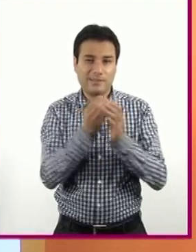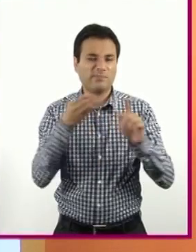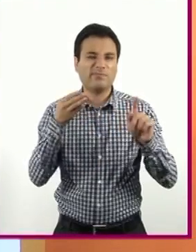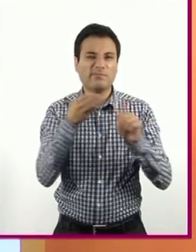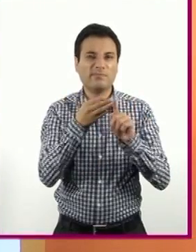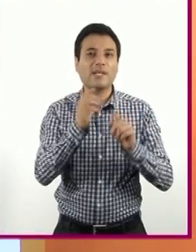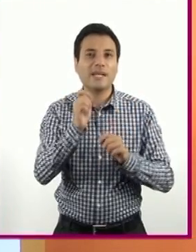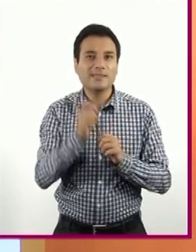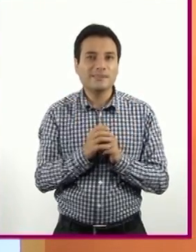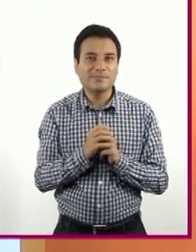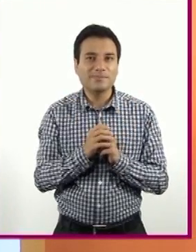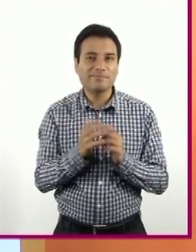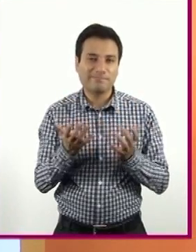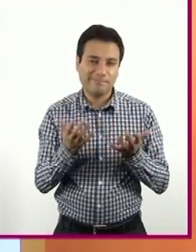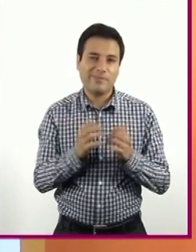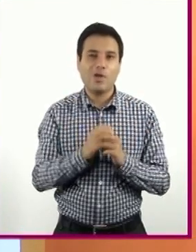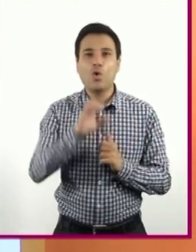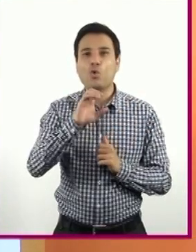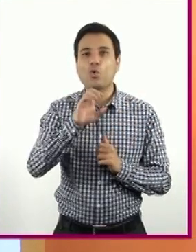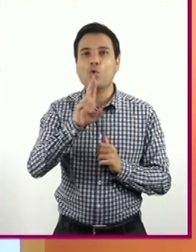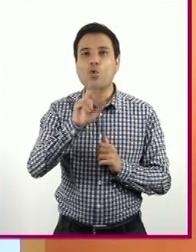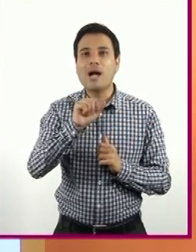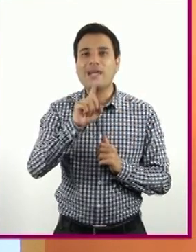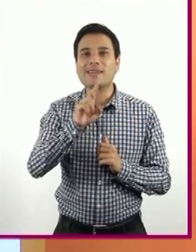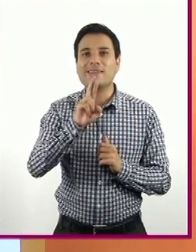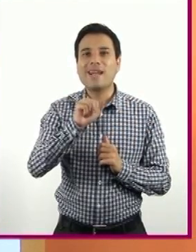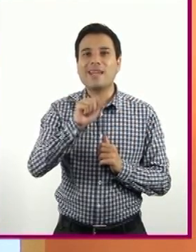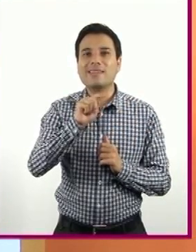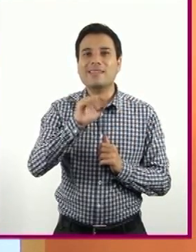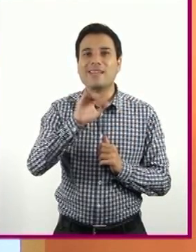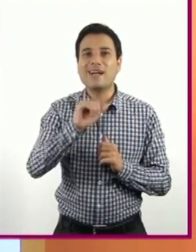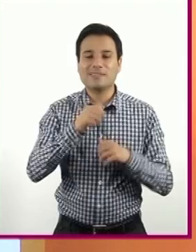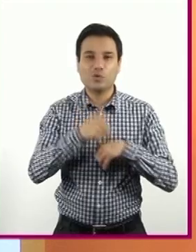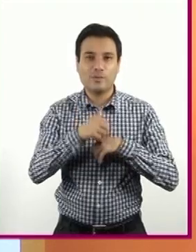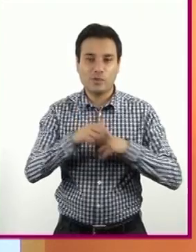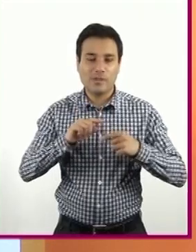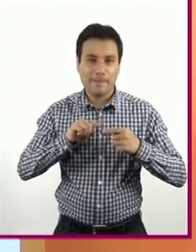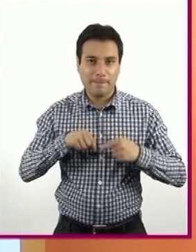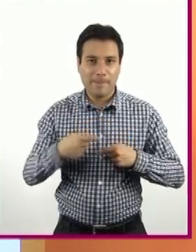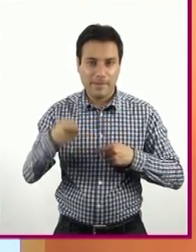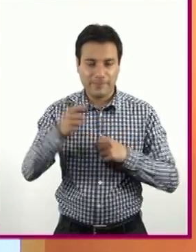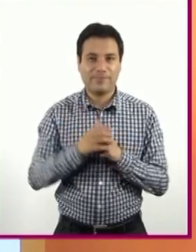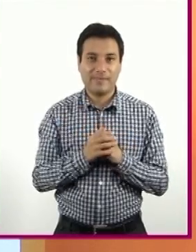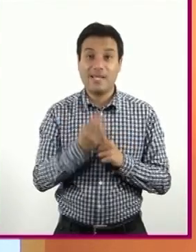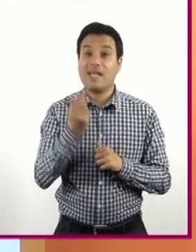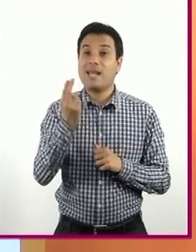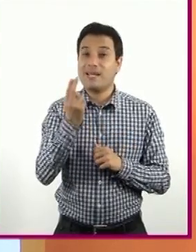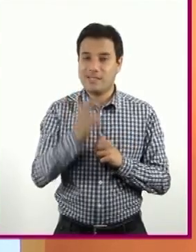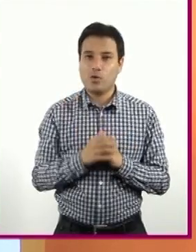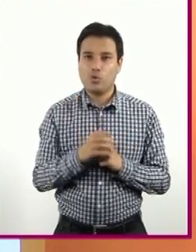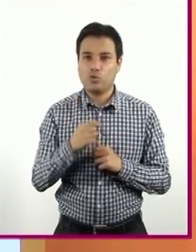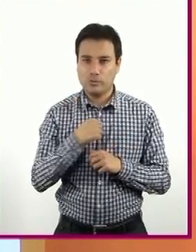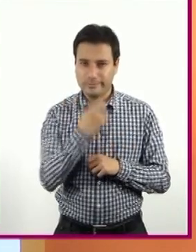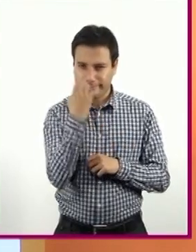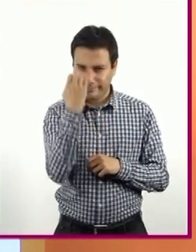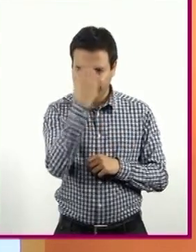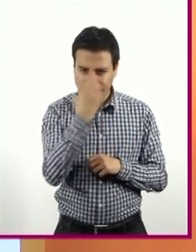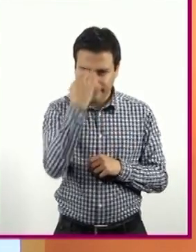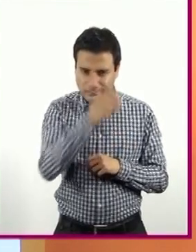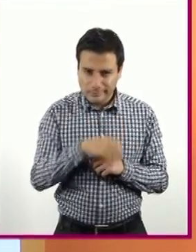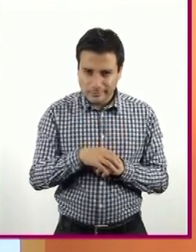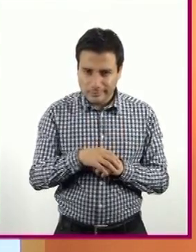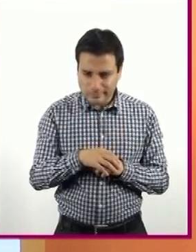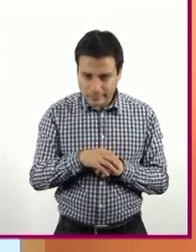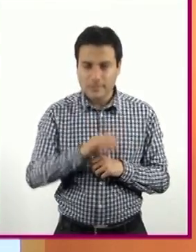específicamente con sucesiones cuadráticas, en las cuales se tiene que realizar dos diferencias entre los